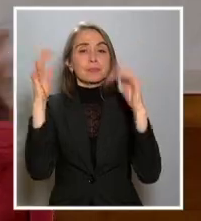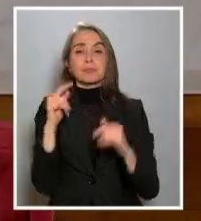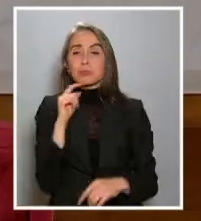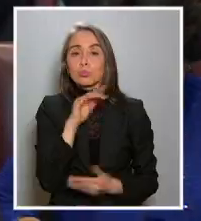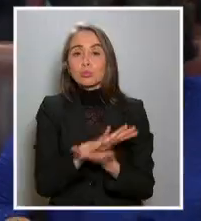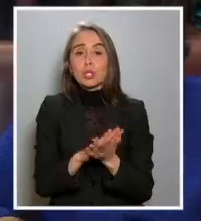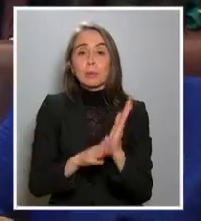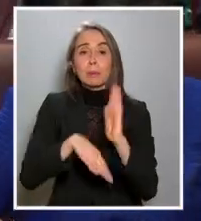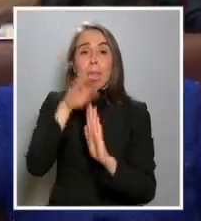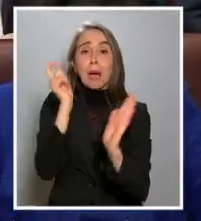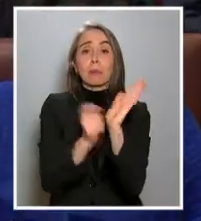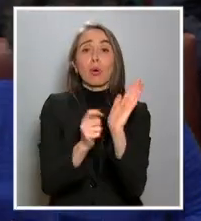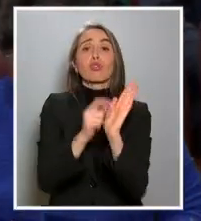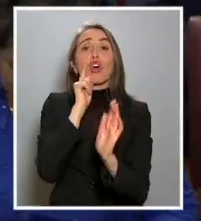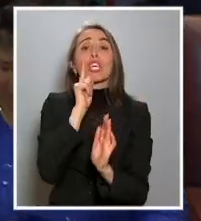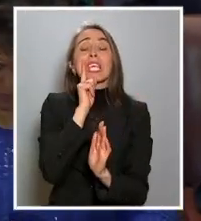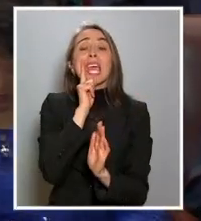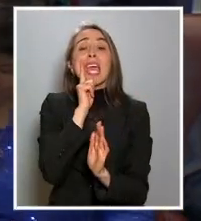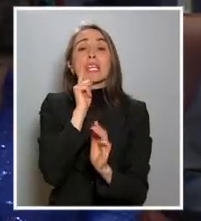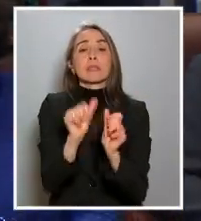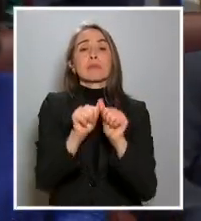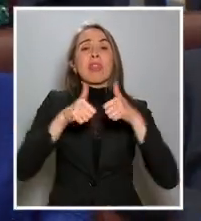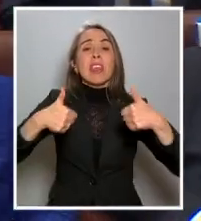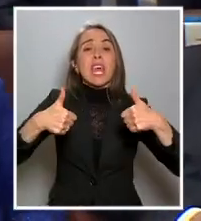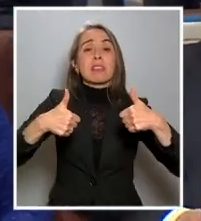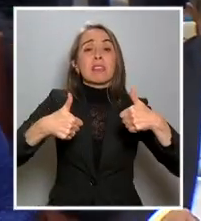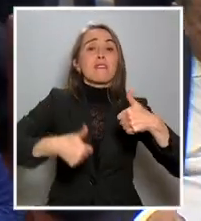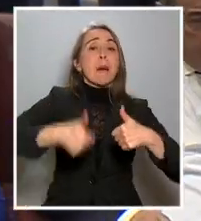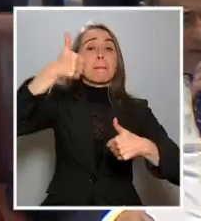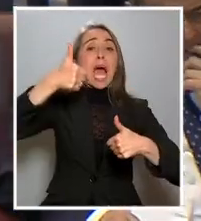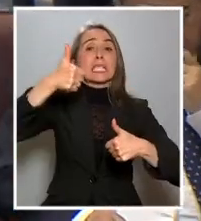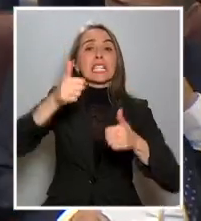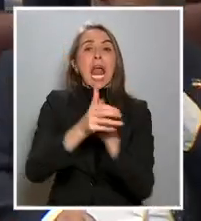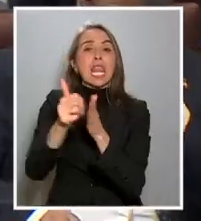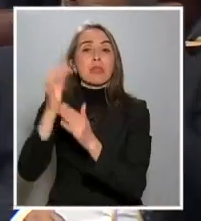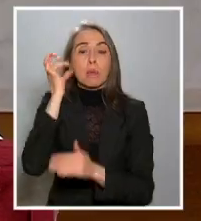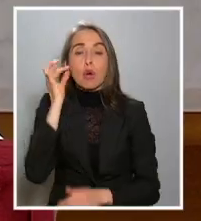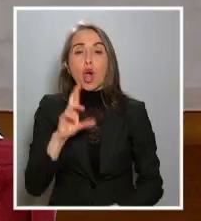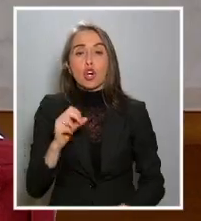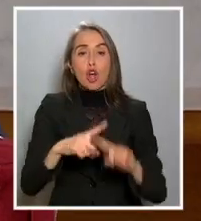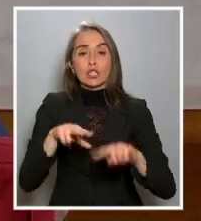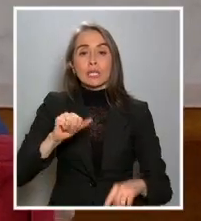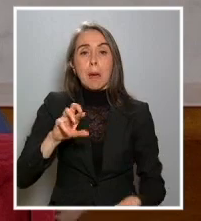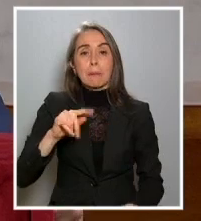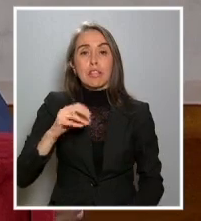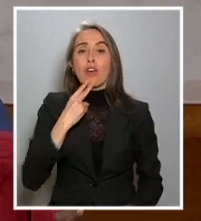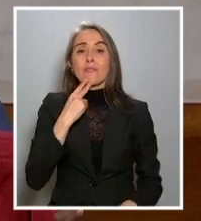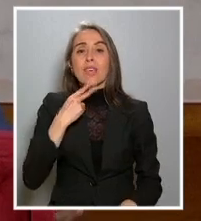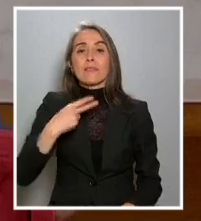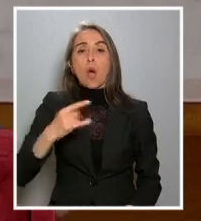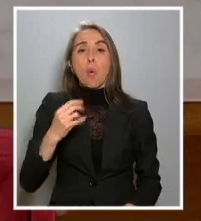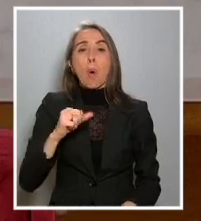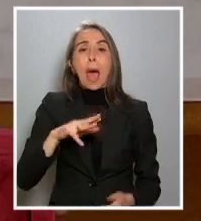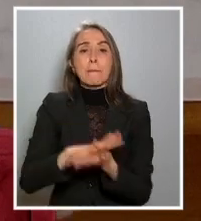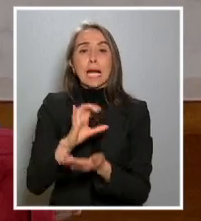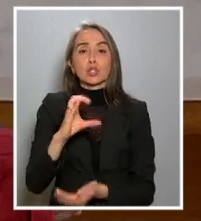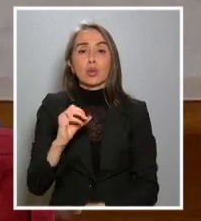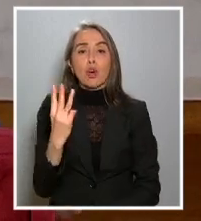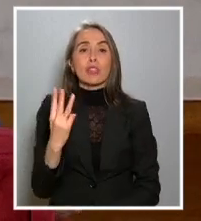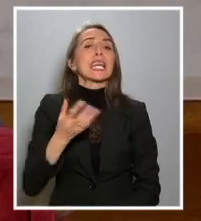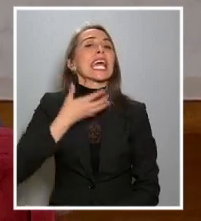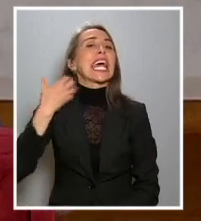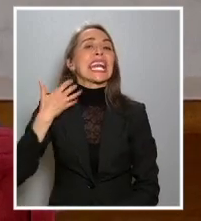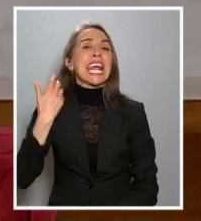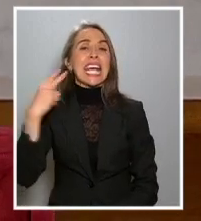que son en su mayoría además liderados por mujeres. Pienso, por ejemplo, en Roxana Pinto de la población Guamachuco 3 de Renca, con quien he